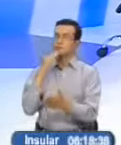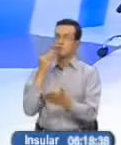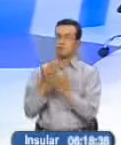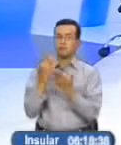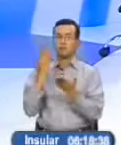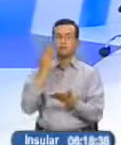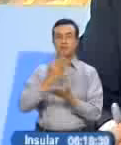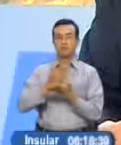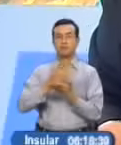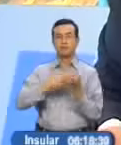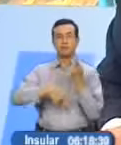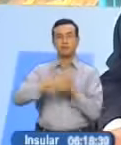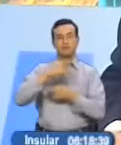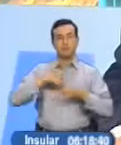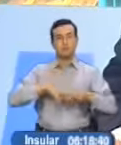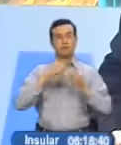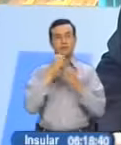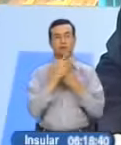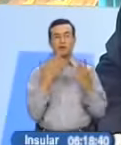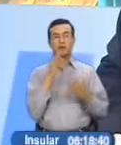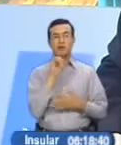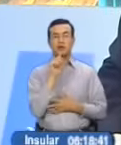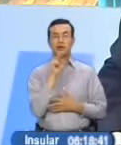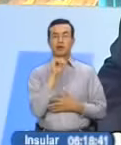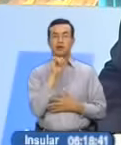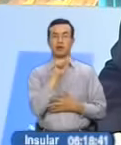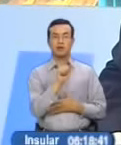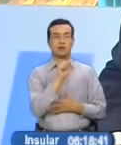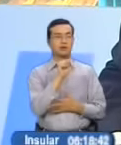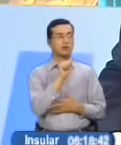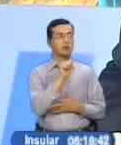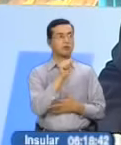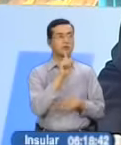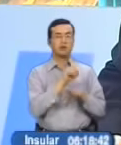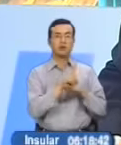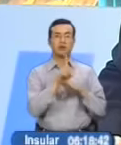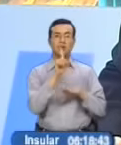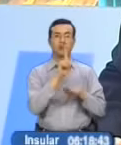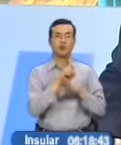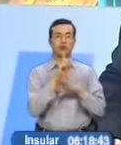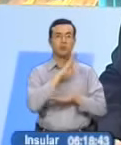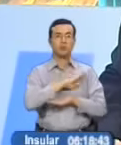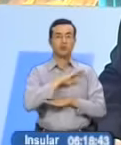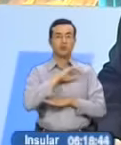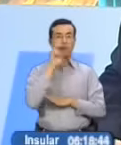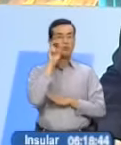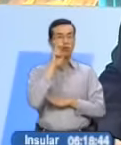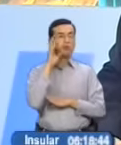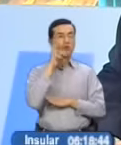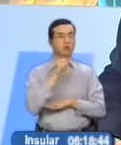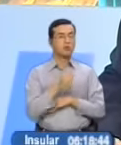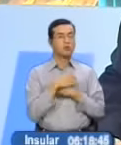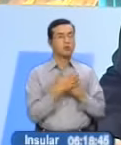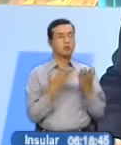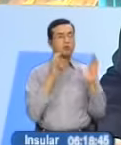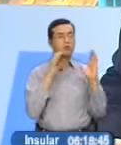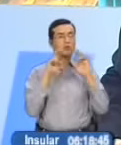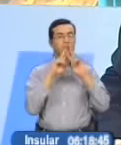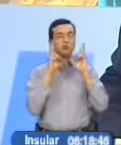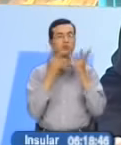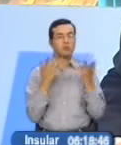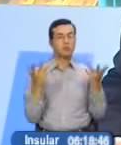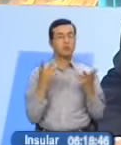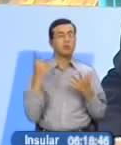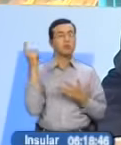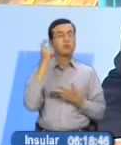hacemos una pequeña pausa y regresamos con doña Tania Sarmiento, directora de la Fundación Municipal de Turismo para Cuenca, para hablar sobre